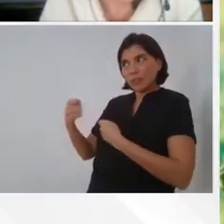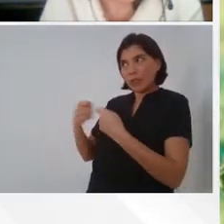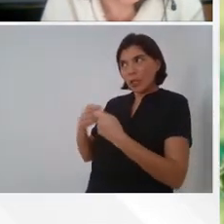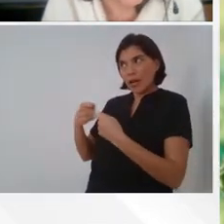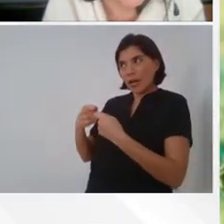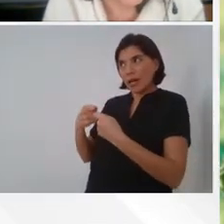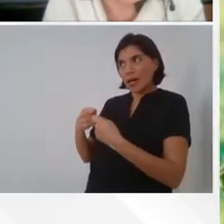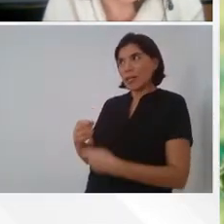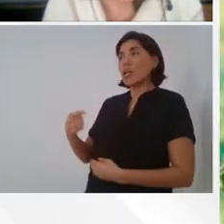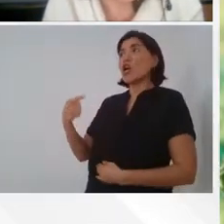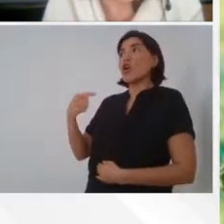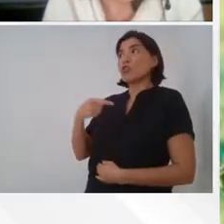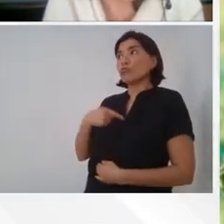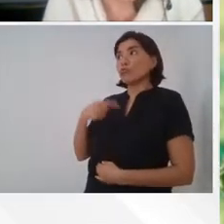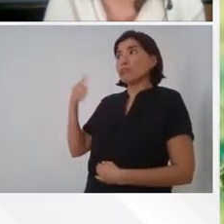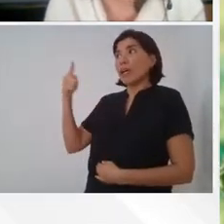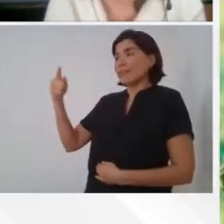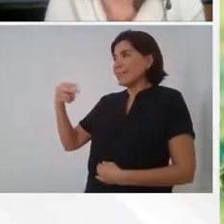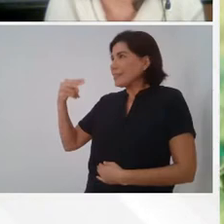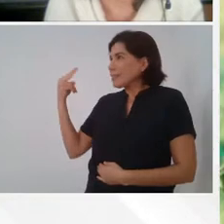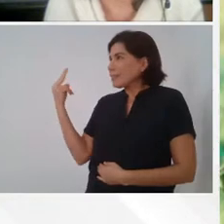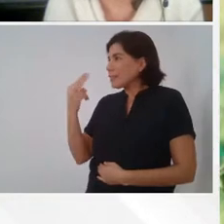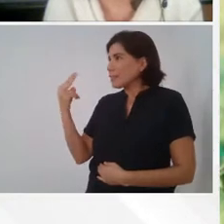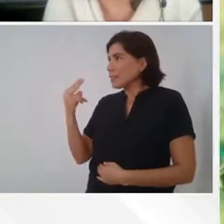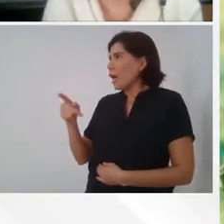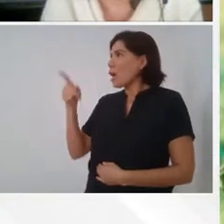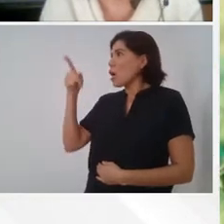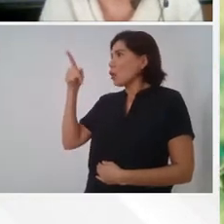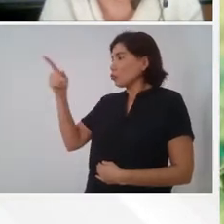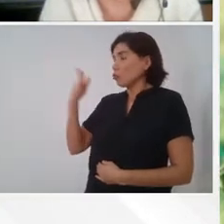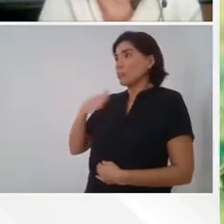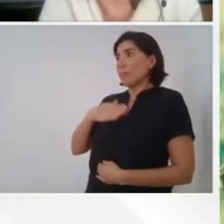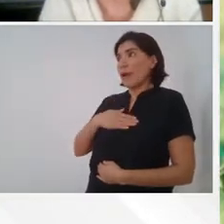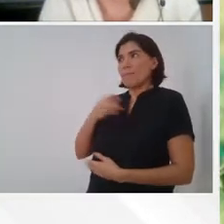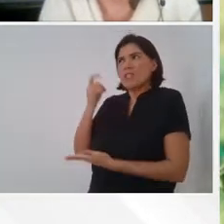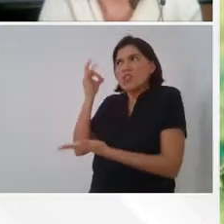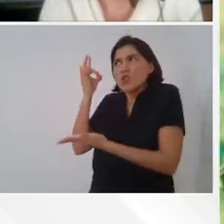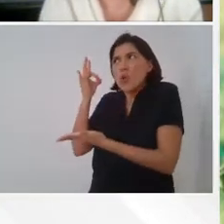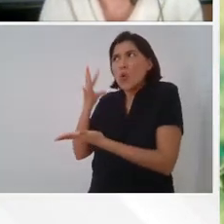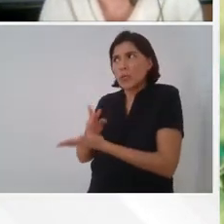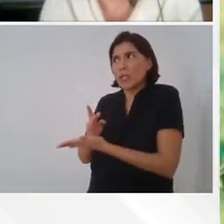mí único en el mundo y yo también seré para ti único en el mundo.